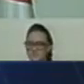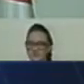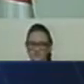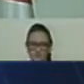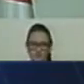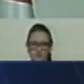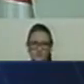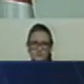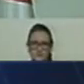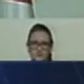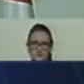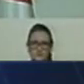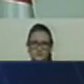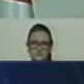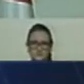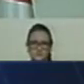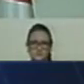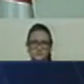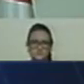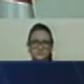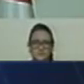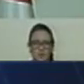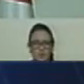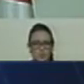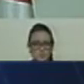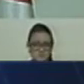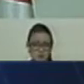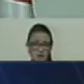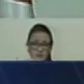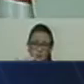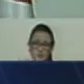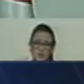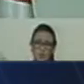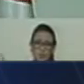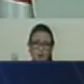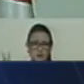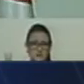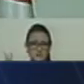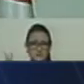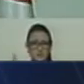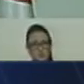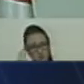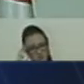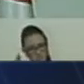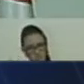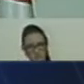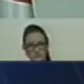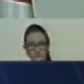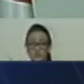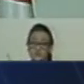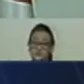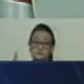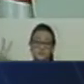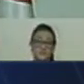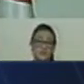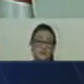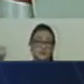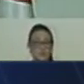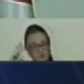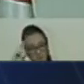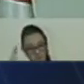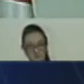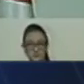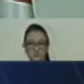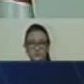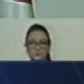que los han traído los extremistas de Washington. Yo respeto a los venezolanos que toman su decisión de irse